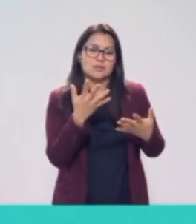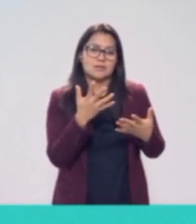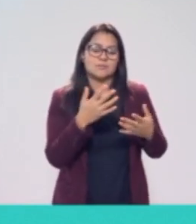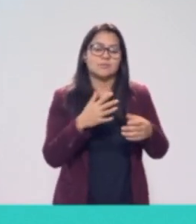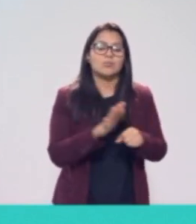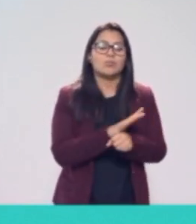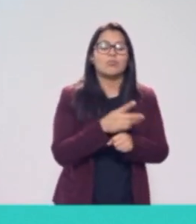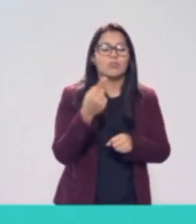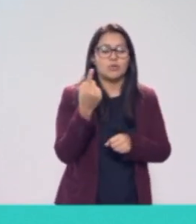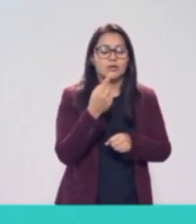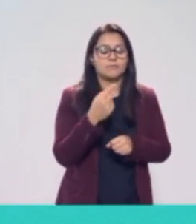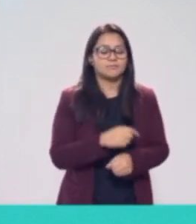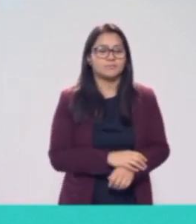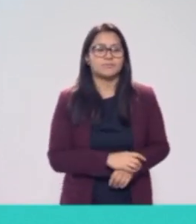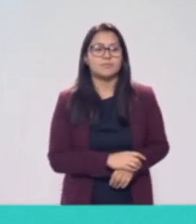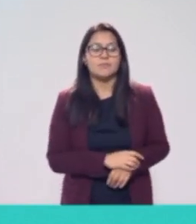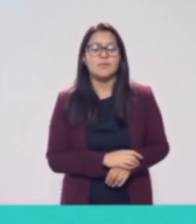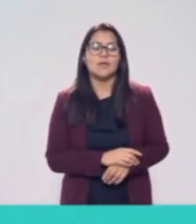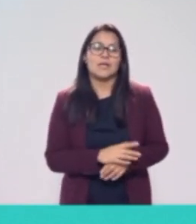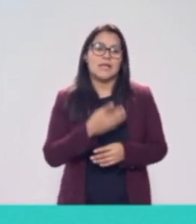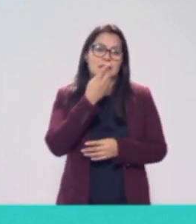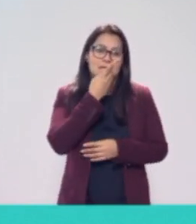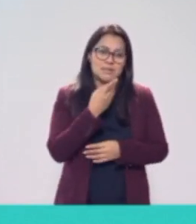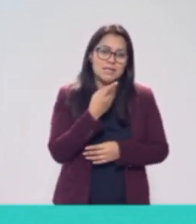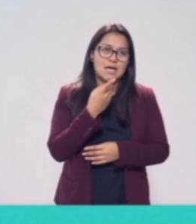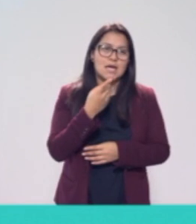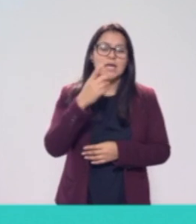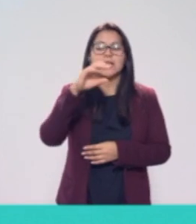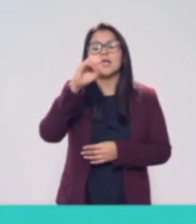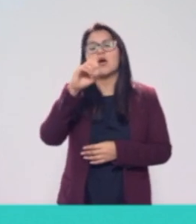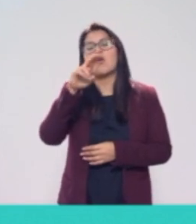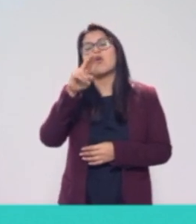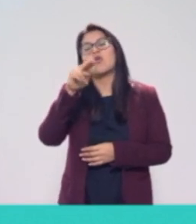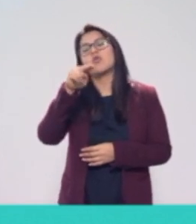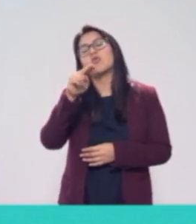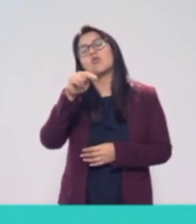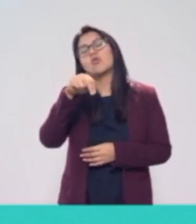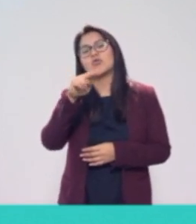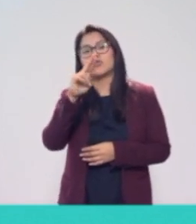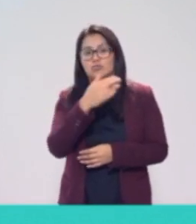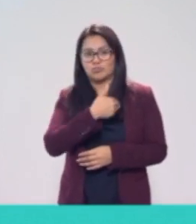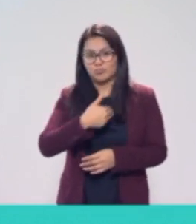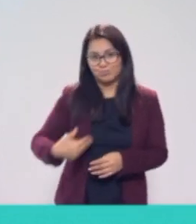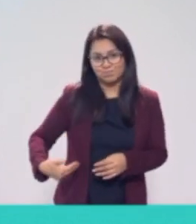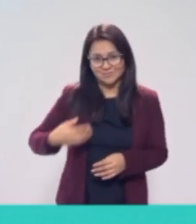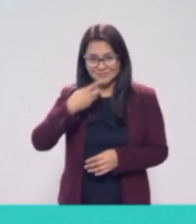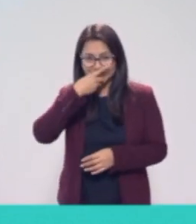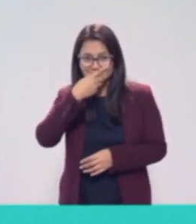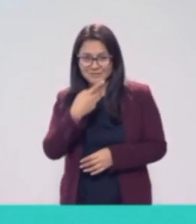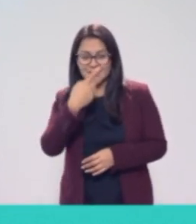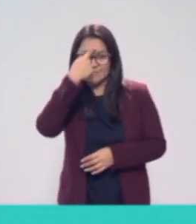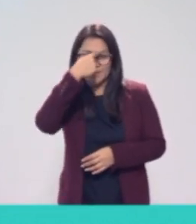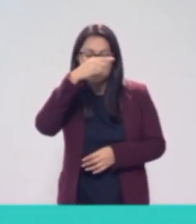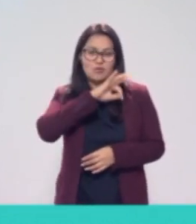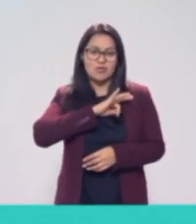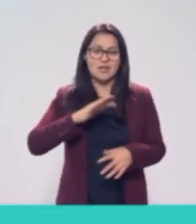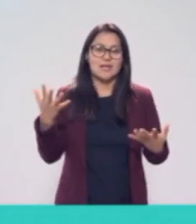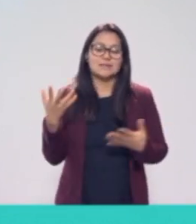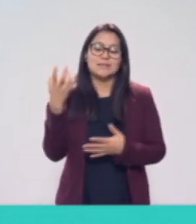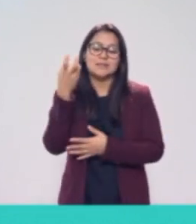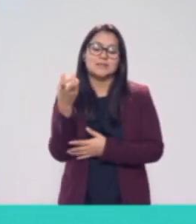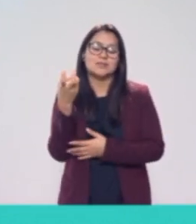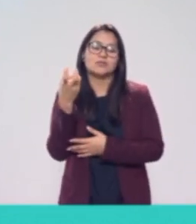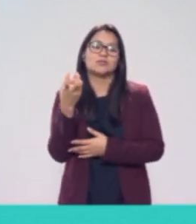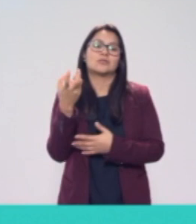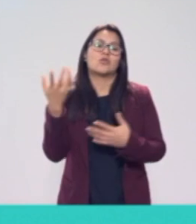representante de la onu esta mañana no podemos darnos el lujo de que la creación de estos padrones puedan ser utilizados